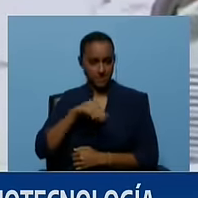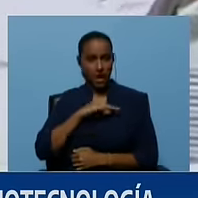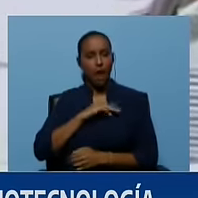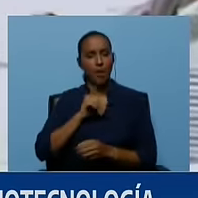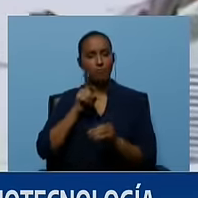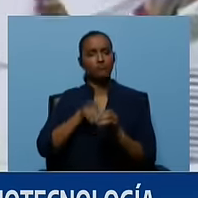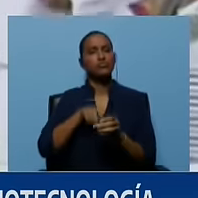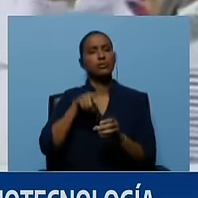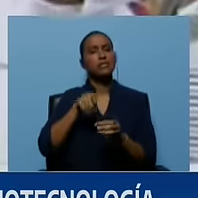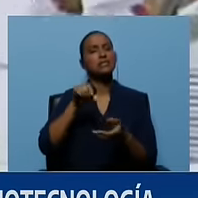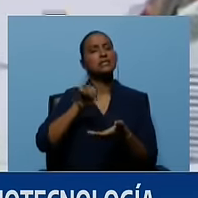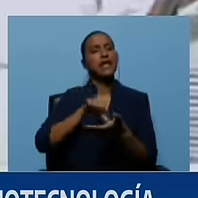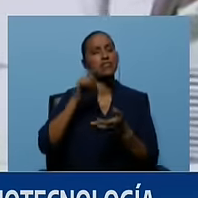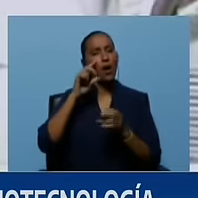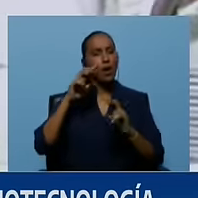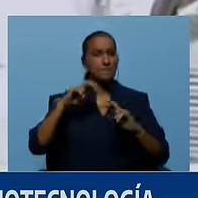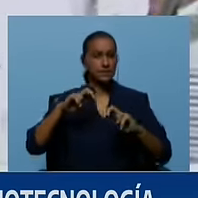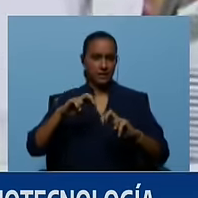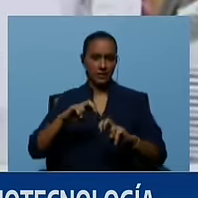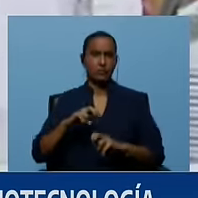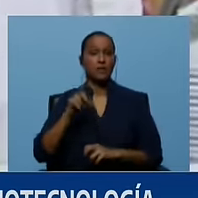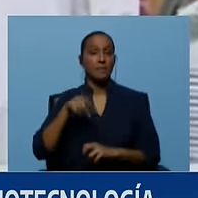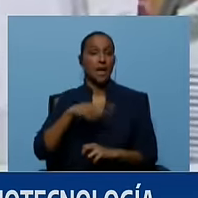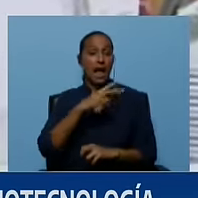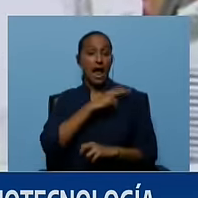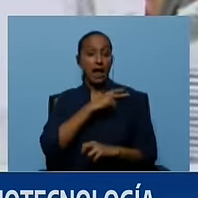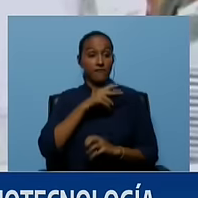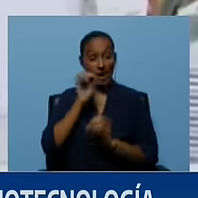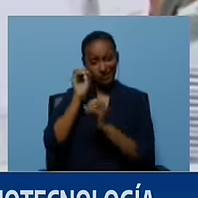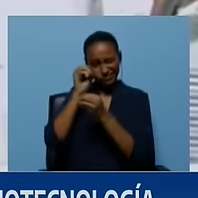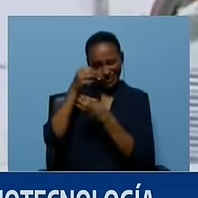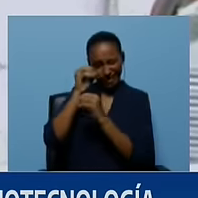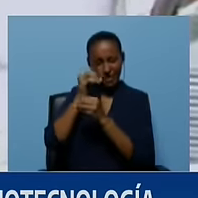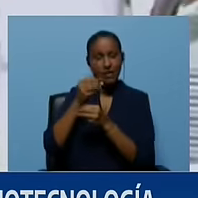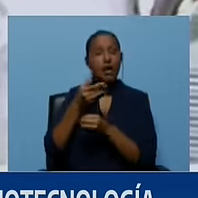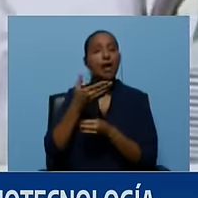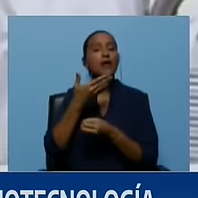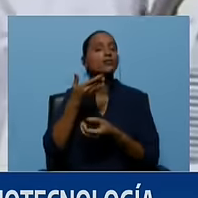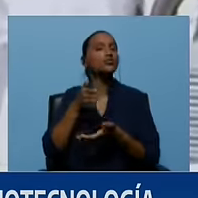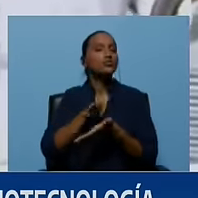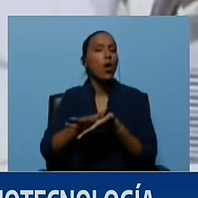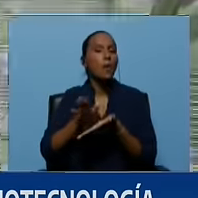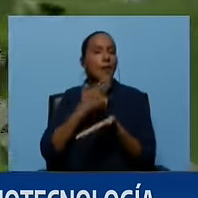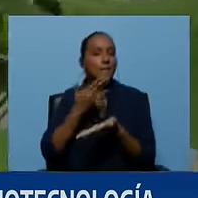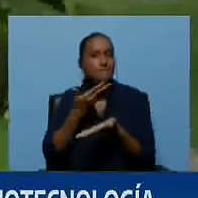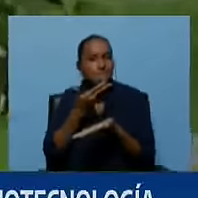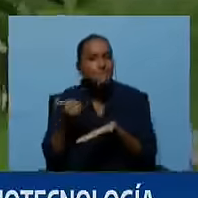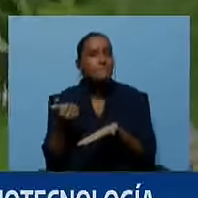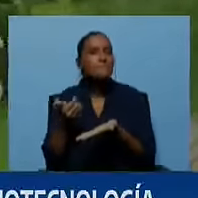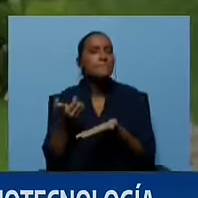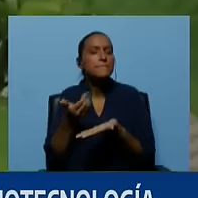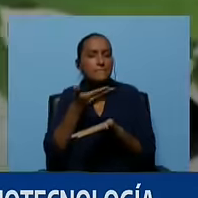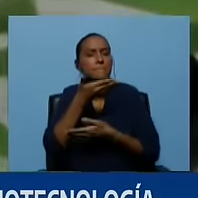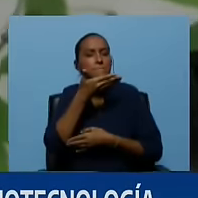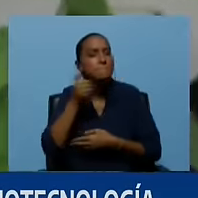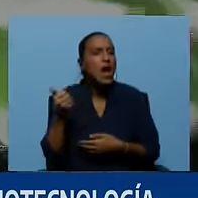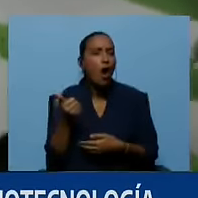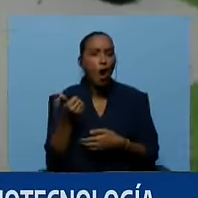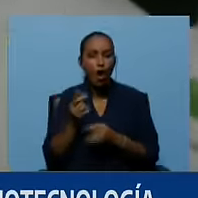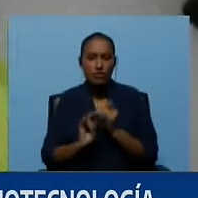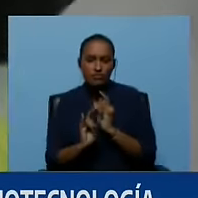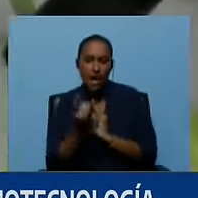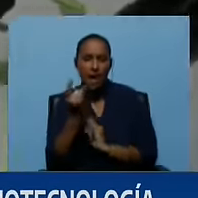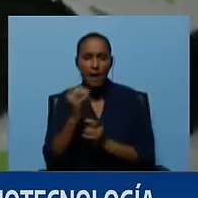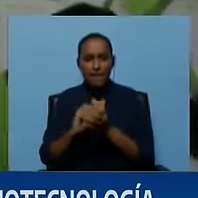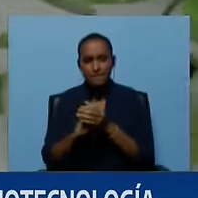investigación y además es el jefe del laboratorio de mejoramiento genético de plantas. Este laboratorio